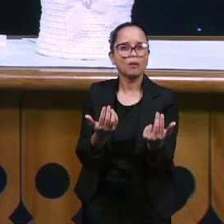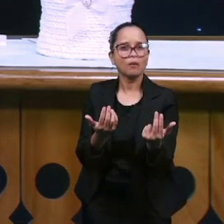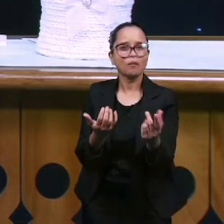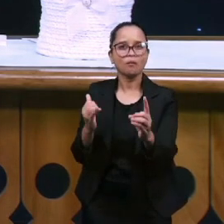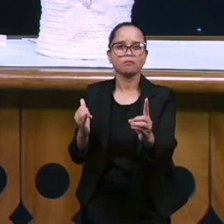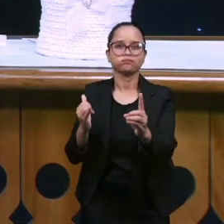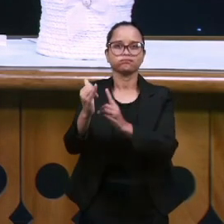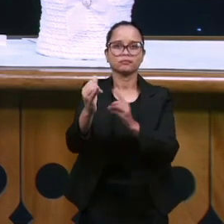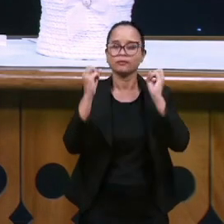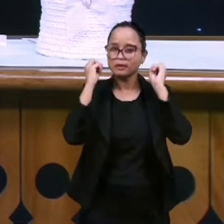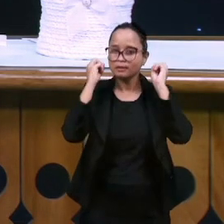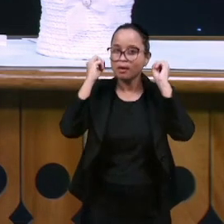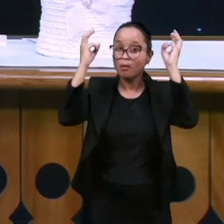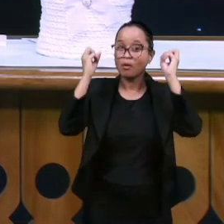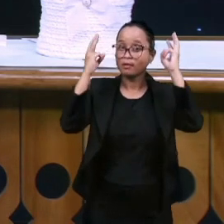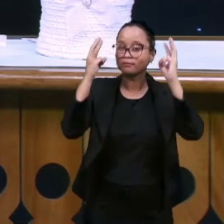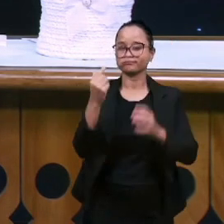Moisés.